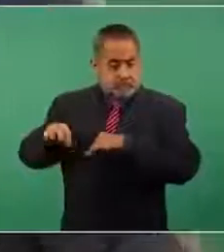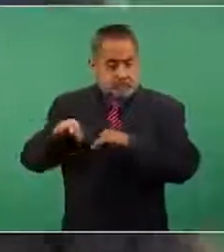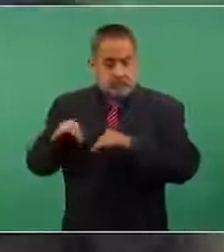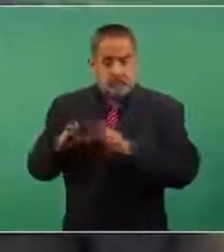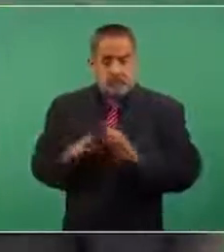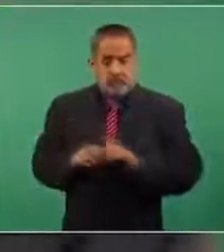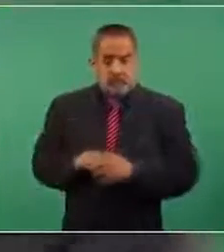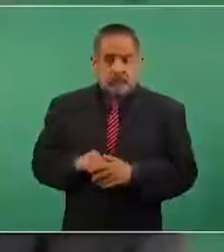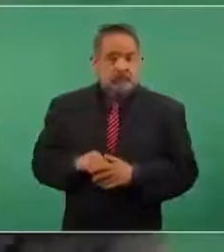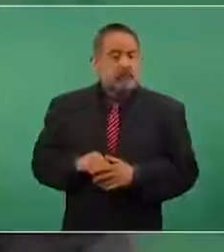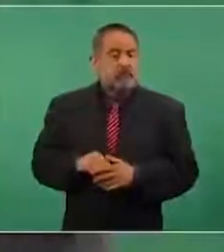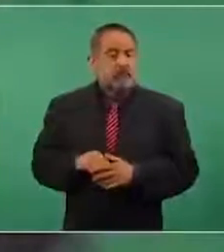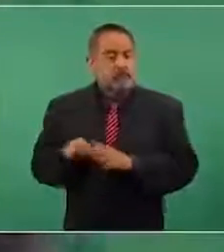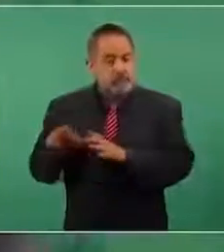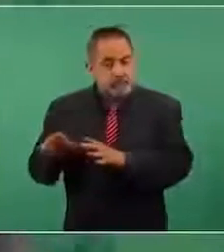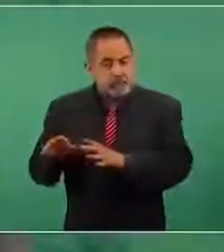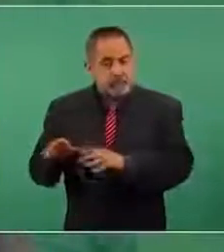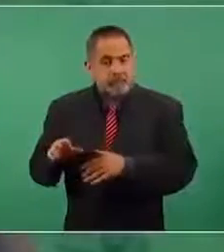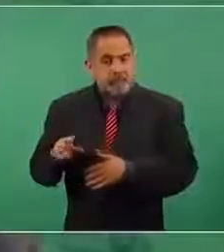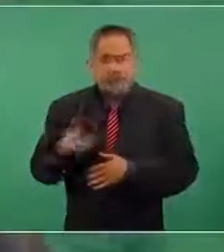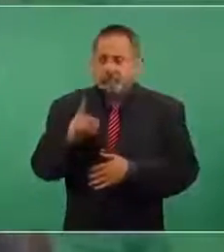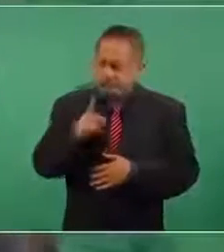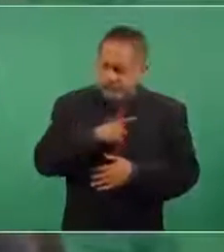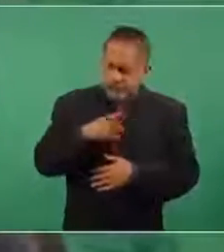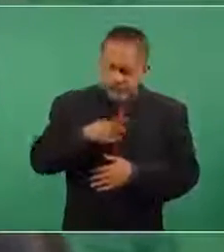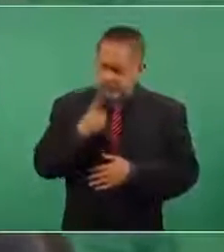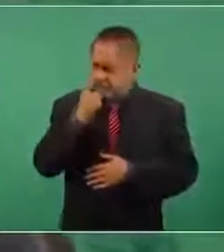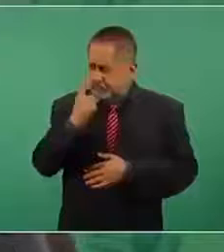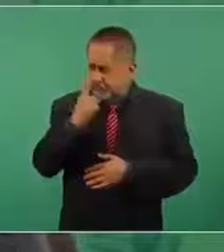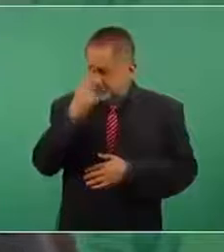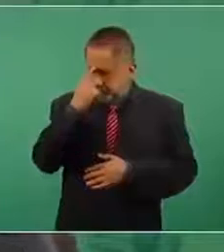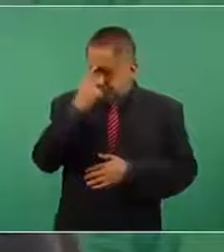le deben de interesar mucho, mucho, mucho, mucho